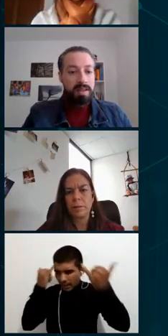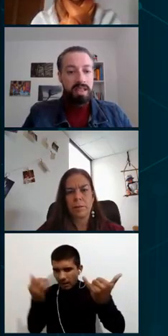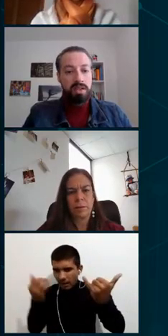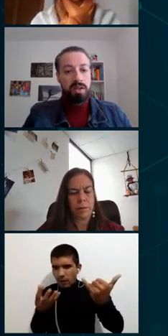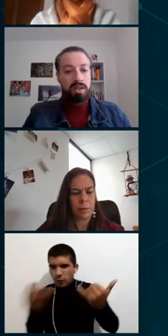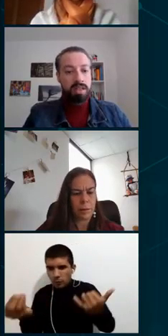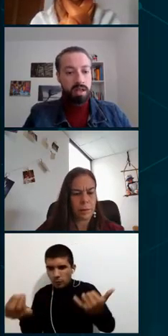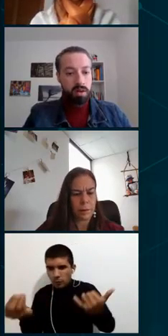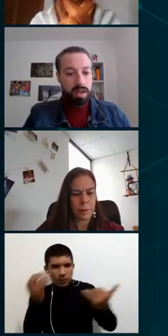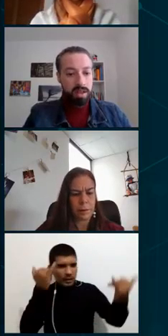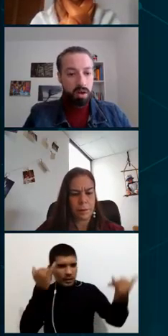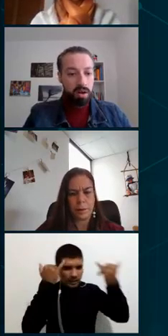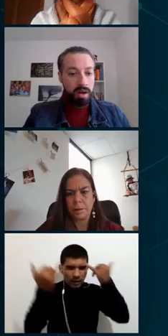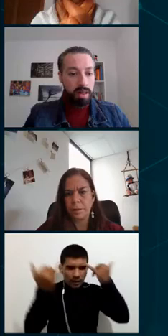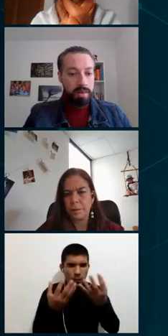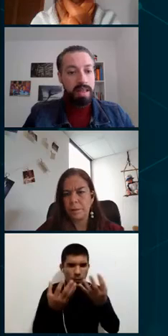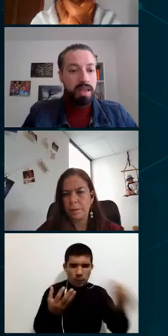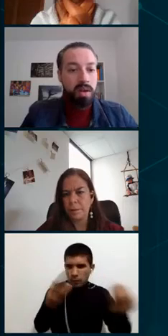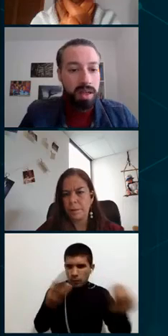los pasillos y